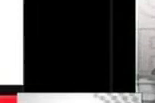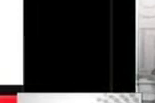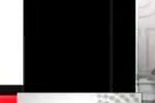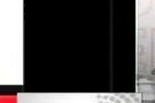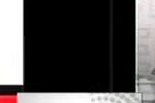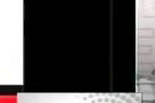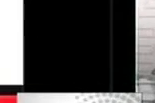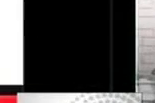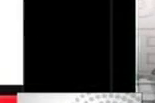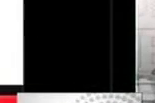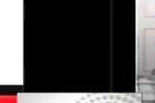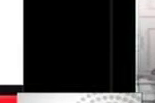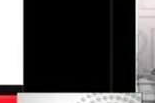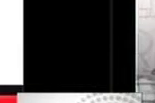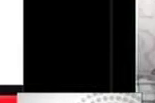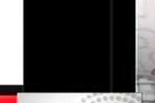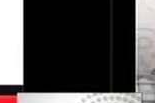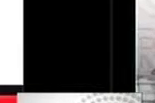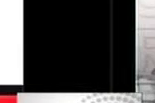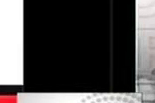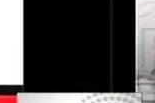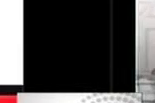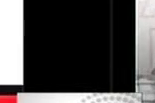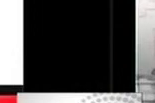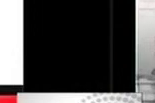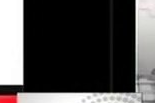y es un organismo que se ha creado para tratar de